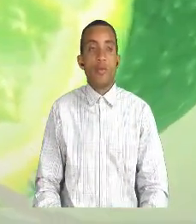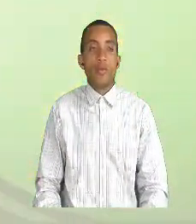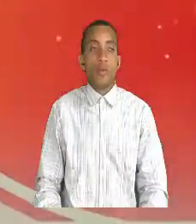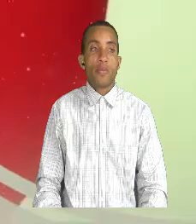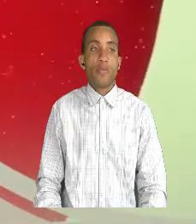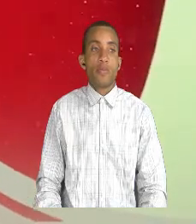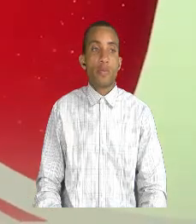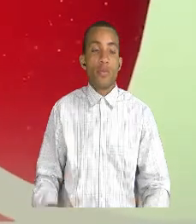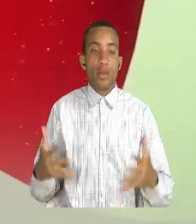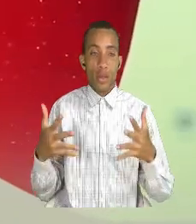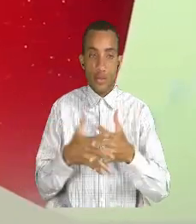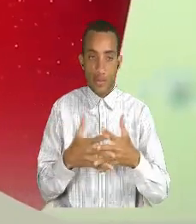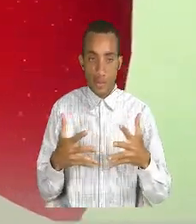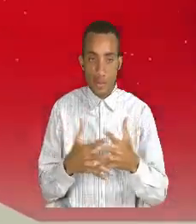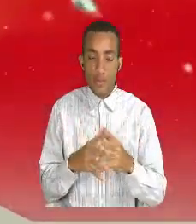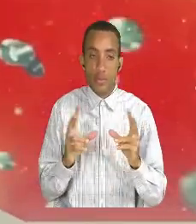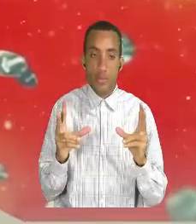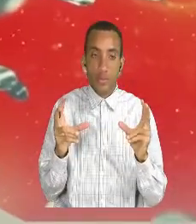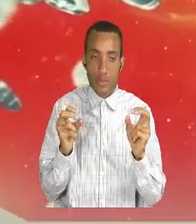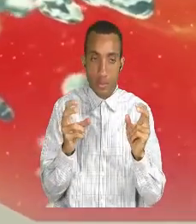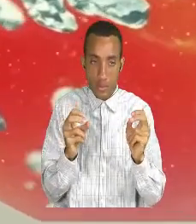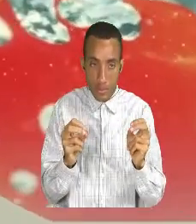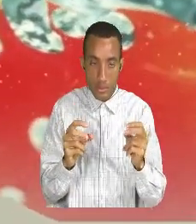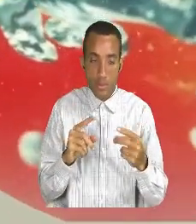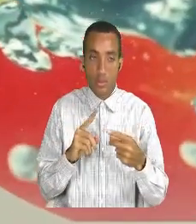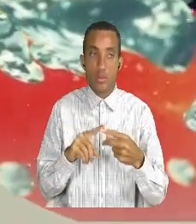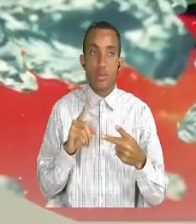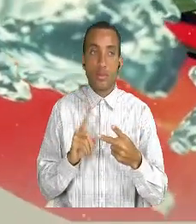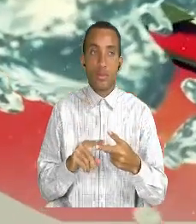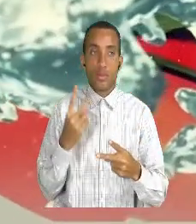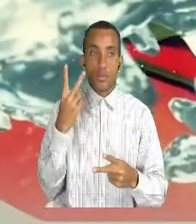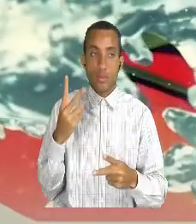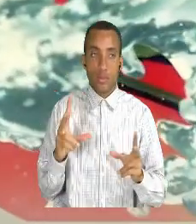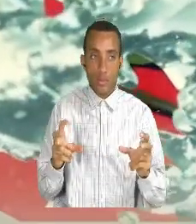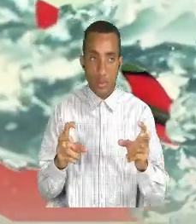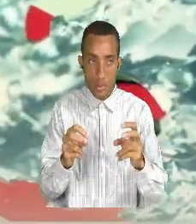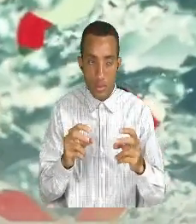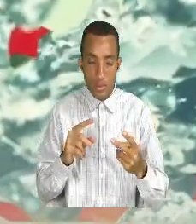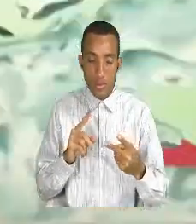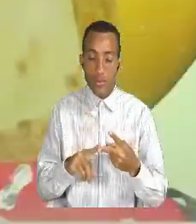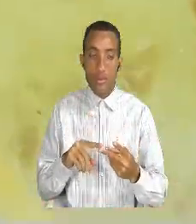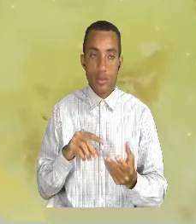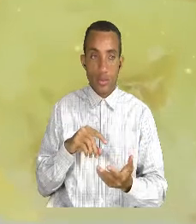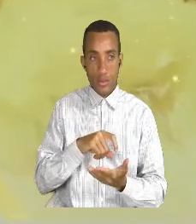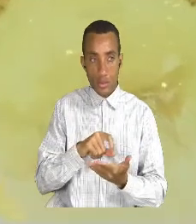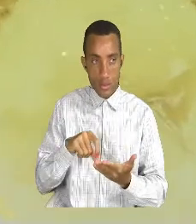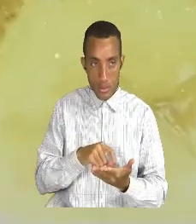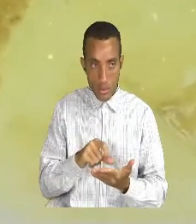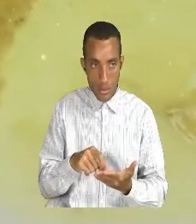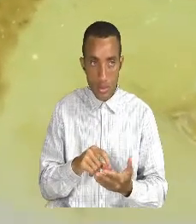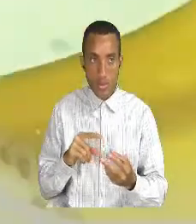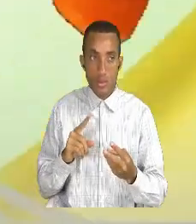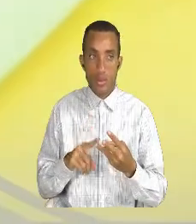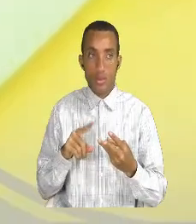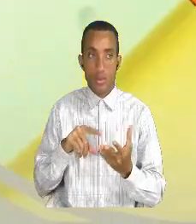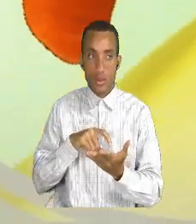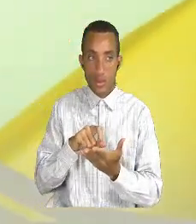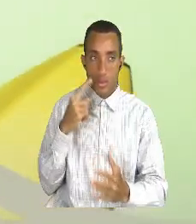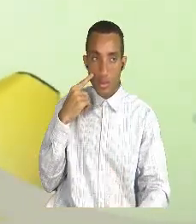Arroz de mariscos. Ingredientes: 2 langostinos, 100 gramos de calamares, 100 gramos de camarón, 2